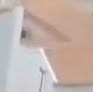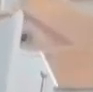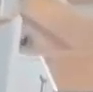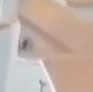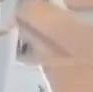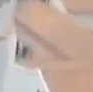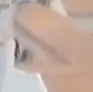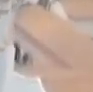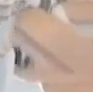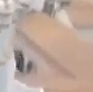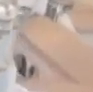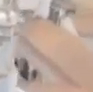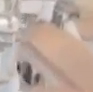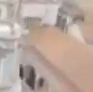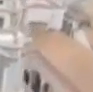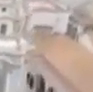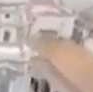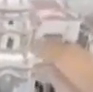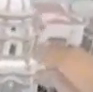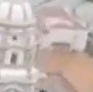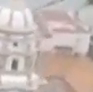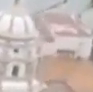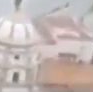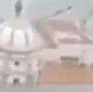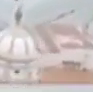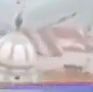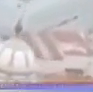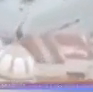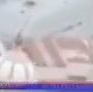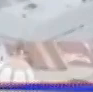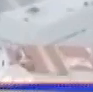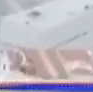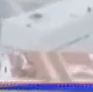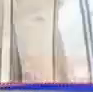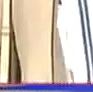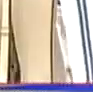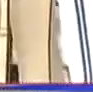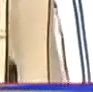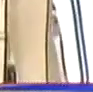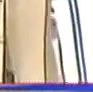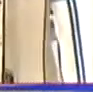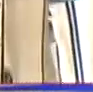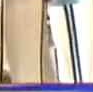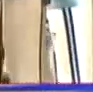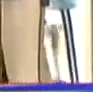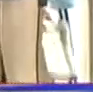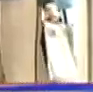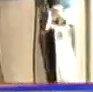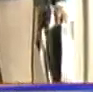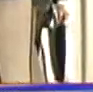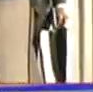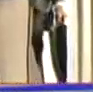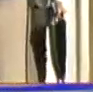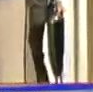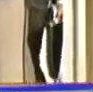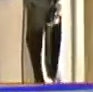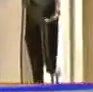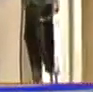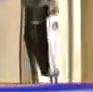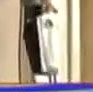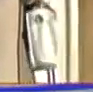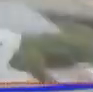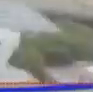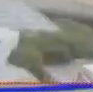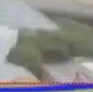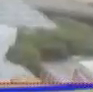combatiente de la República, la ciudadana Delcy Rodríguez Gómez, vicepresidenta ejecutiva de la República, la ciudadana almiranta en jefa